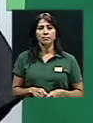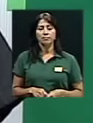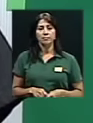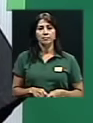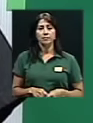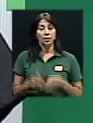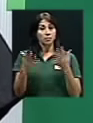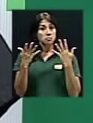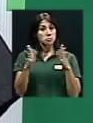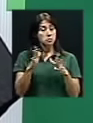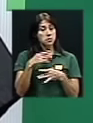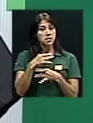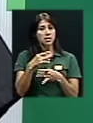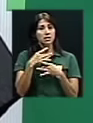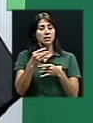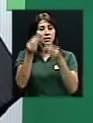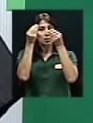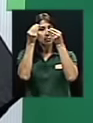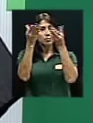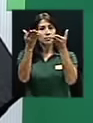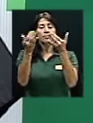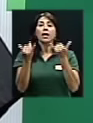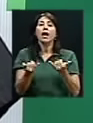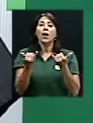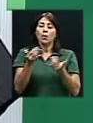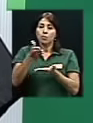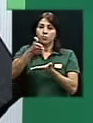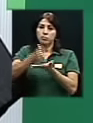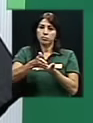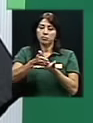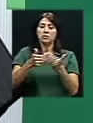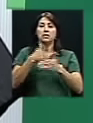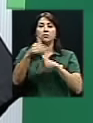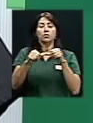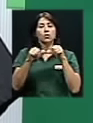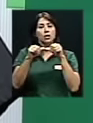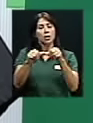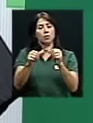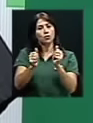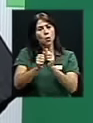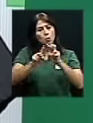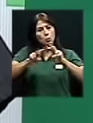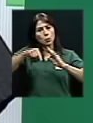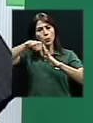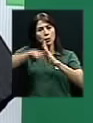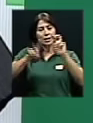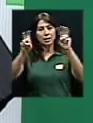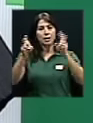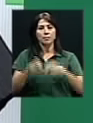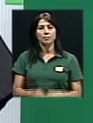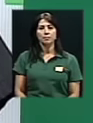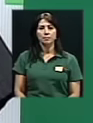Luego de este interesante reportaje, vamos a ir a una pausa y seguiremos profundizando sobre el tema.